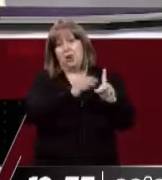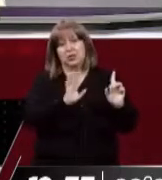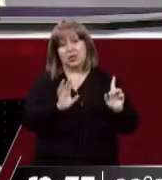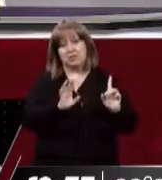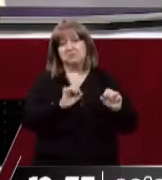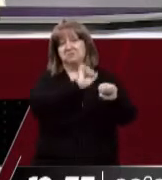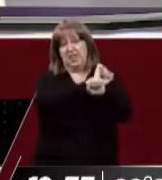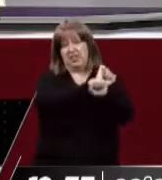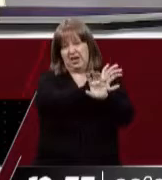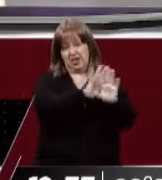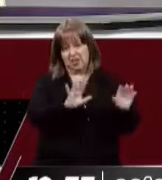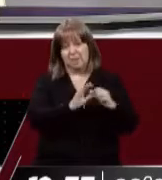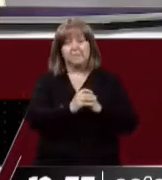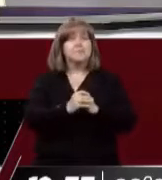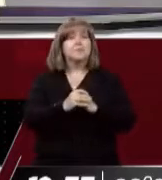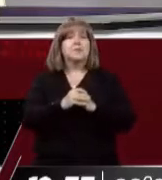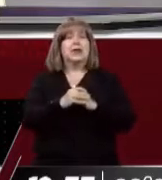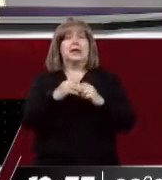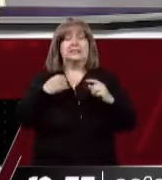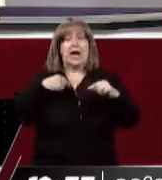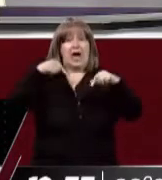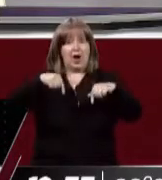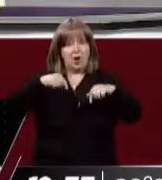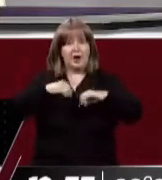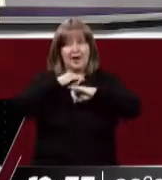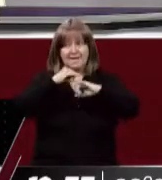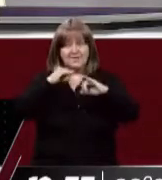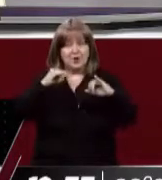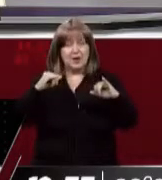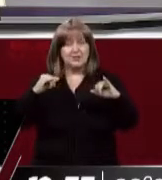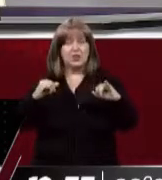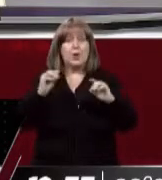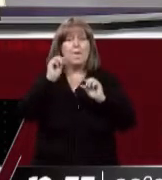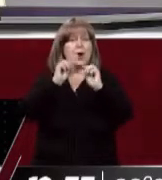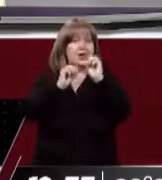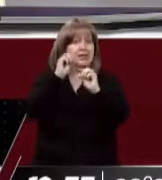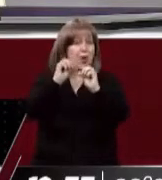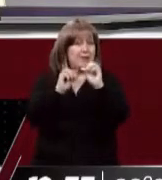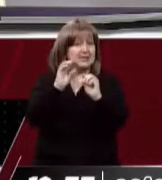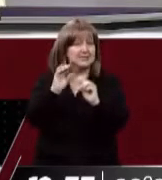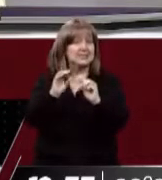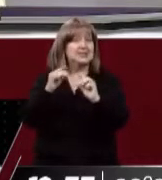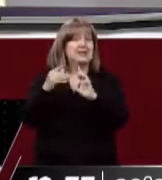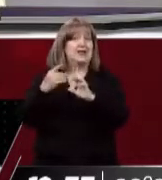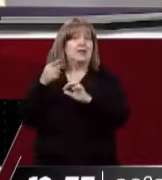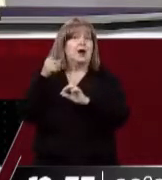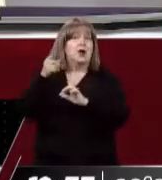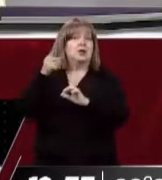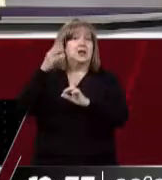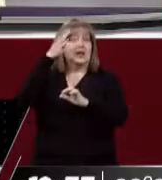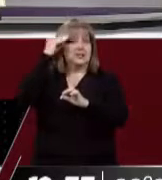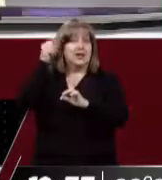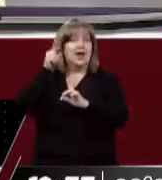mensajes de cómo fueron premeditando y de hecho buscando el ataque contra cristina fernández y de lo que posiblemente pretendía en contra el presidente